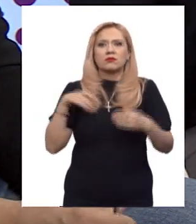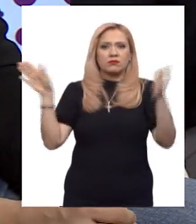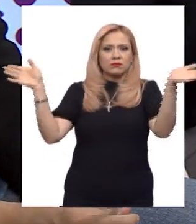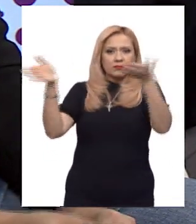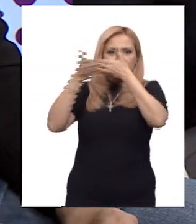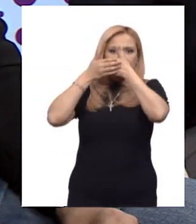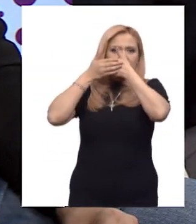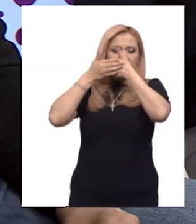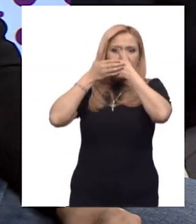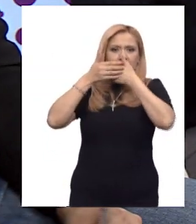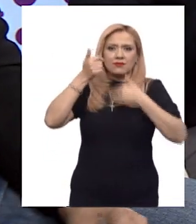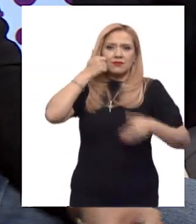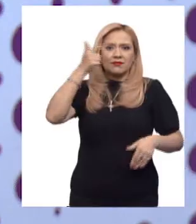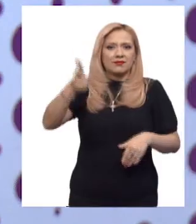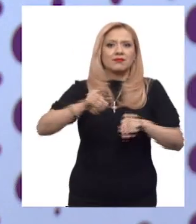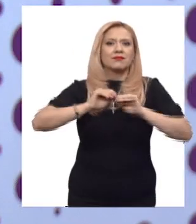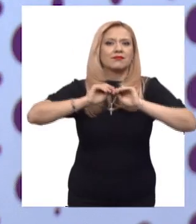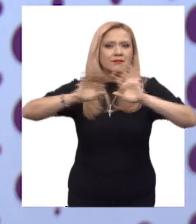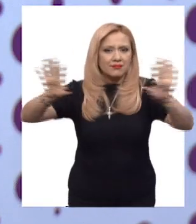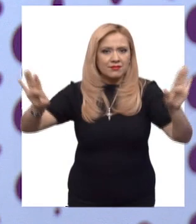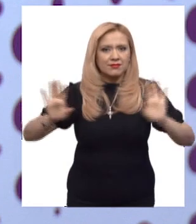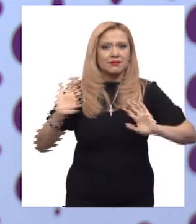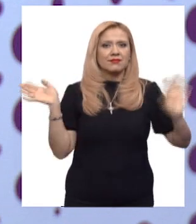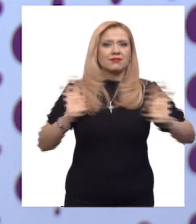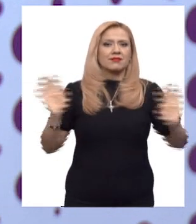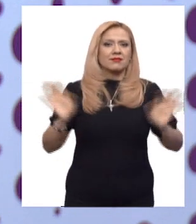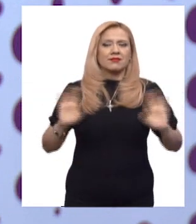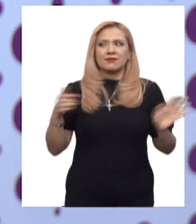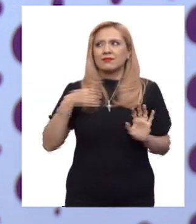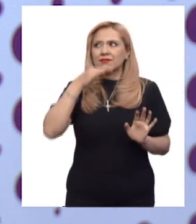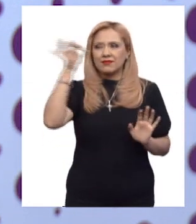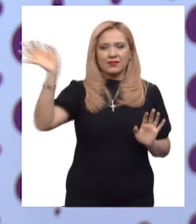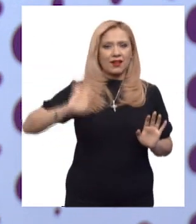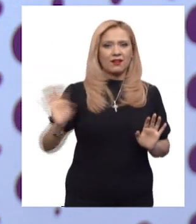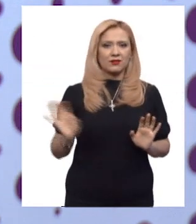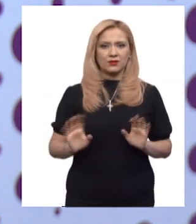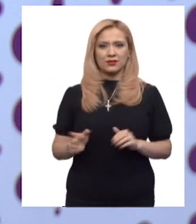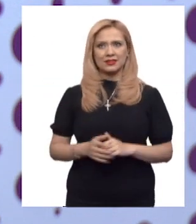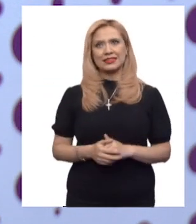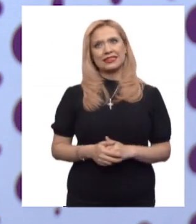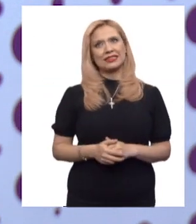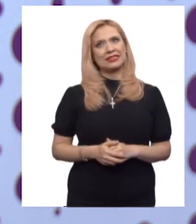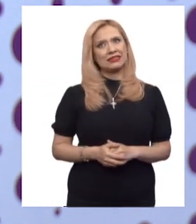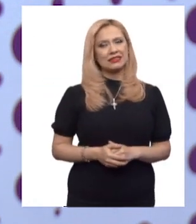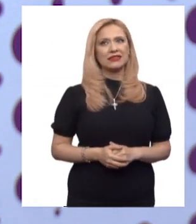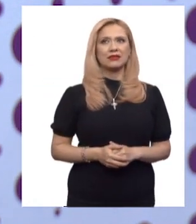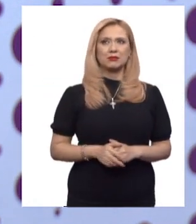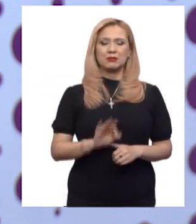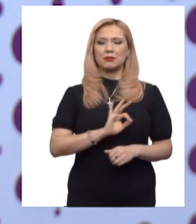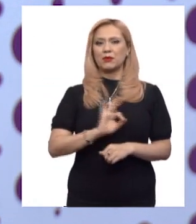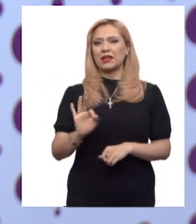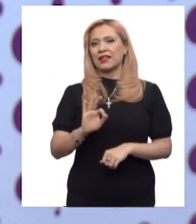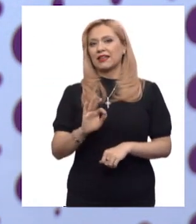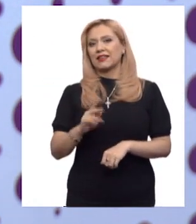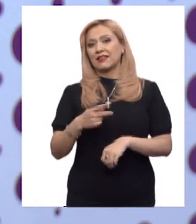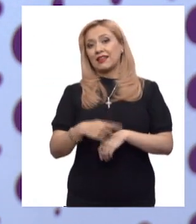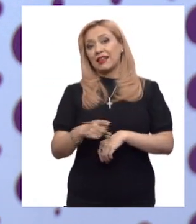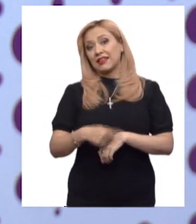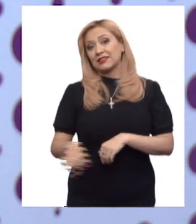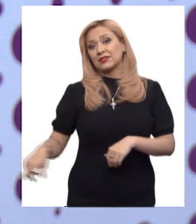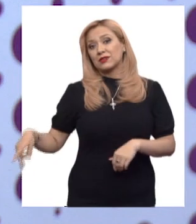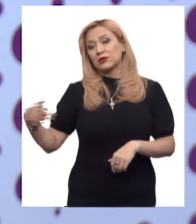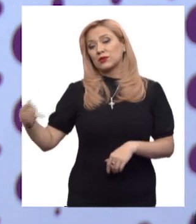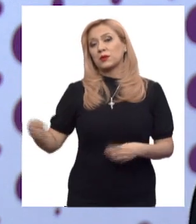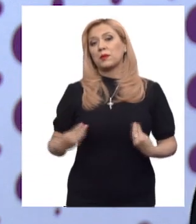quieran publicar o que ya no quieran emitir información. Y eso, bueno, también puede poner en riesgo muchas cosas, tanto